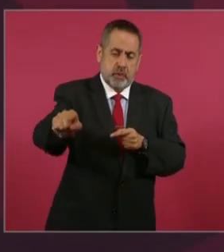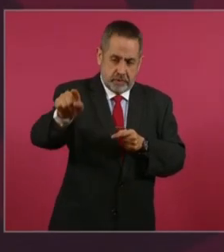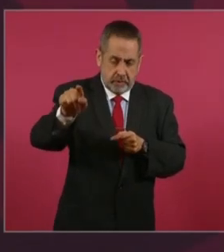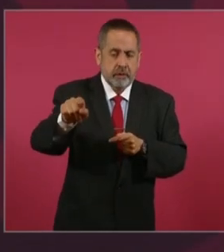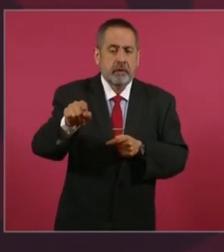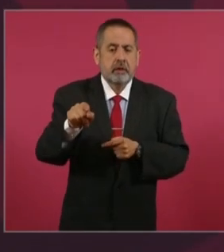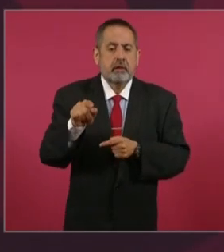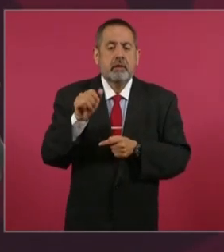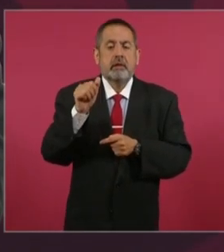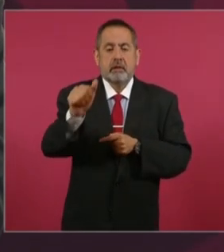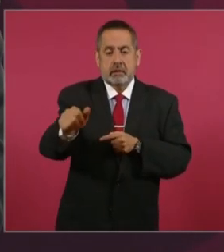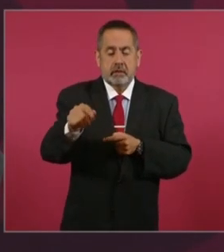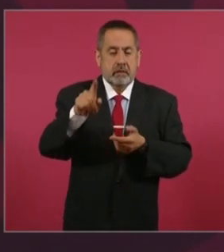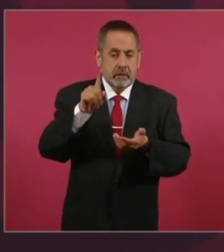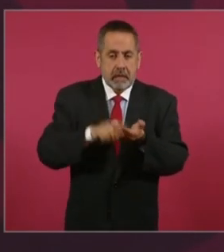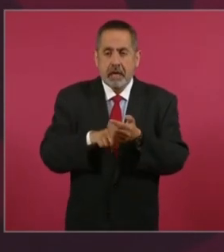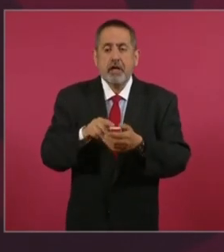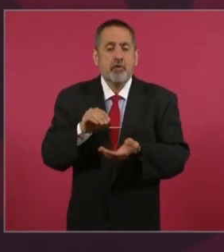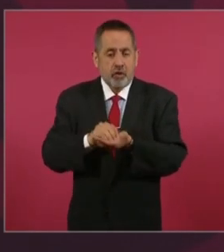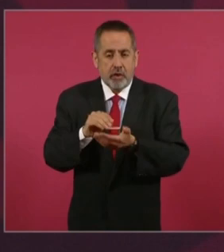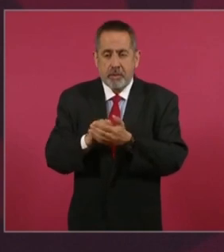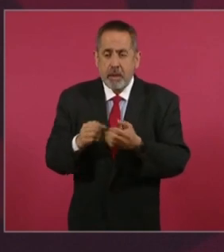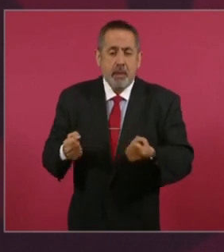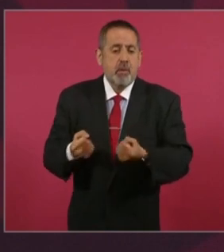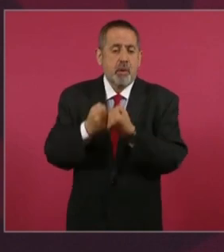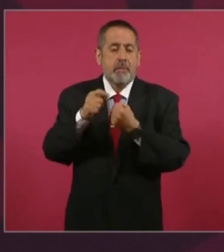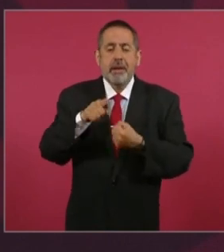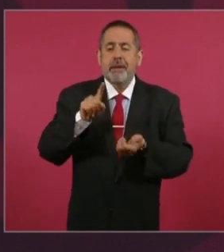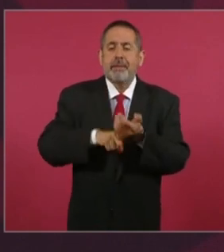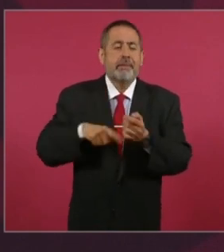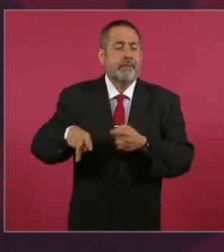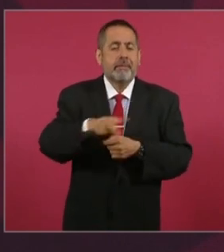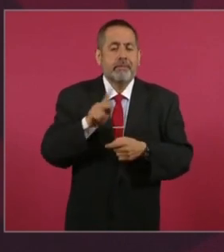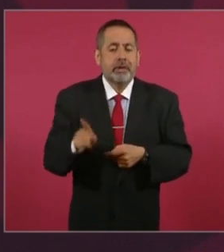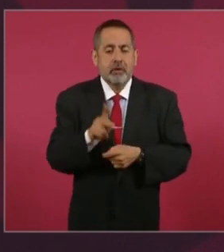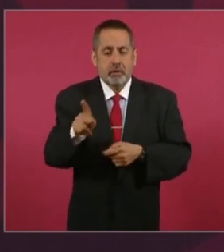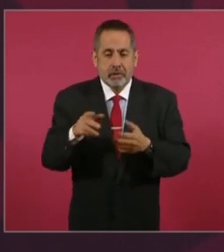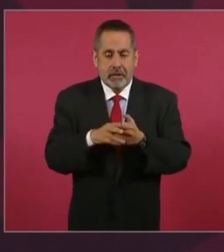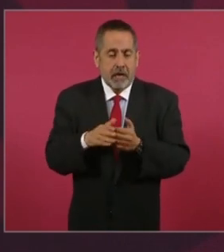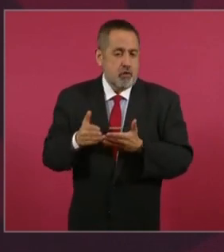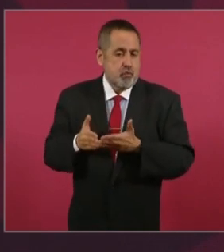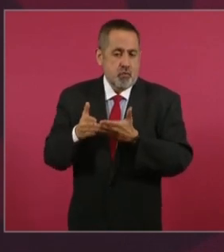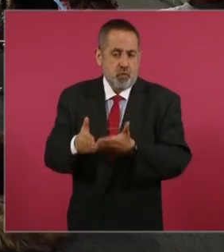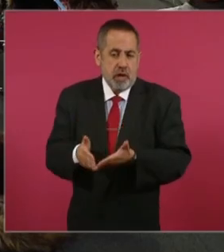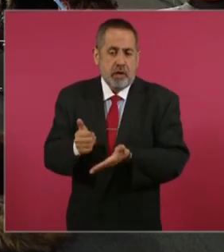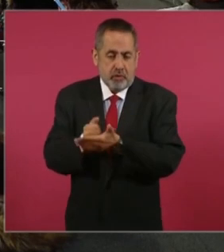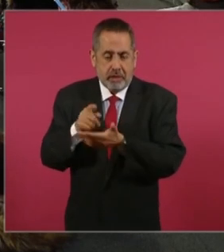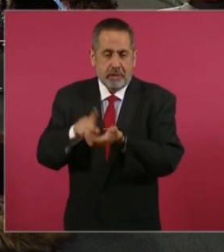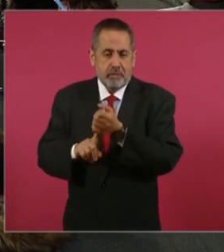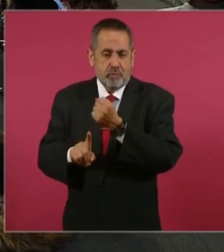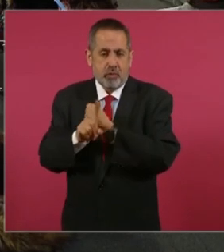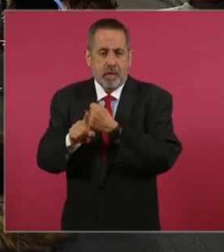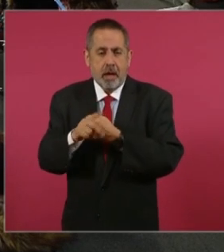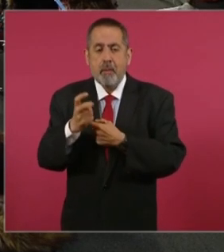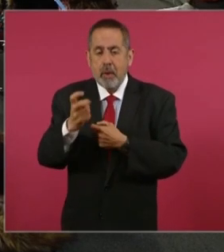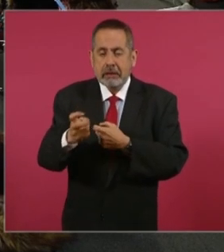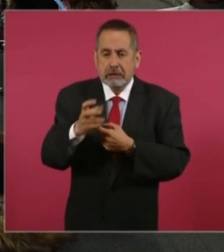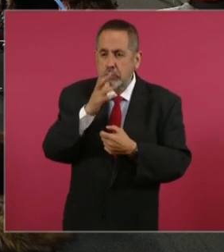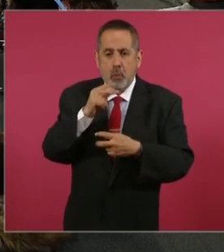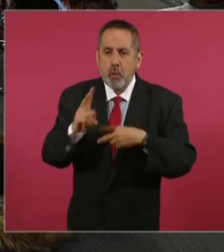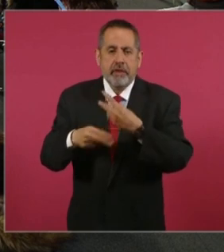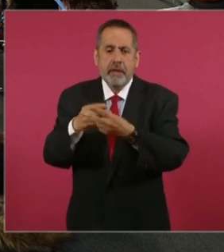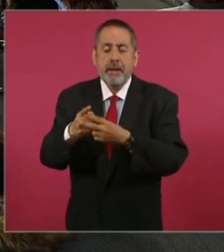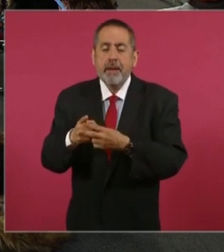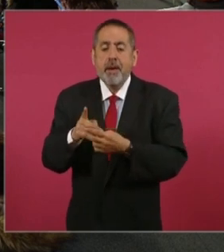y tienen un conflicto los lancheros los que transportan por eso no se puede